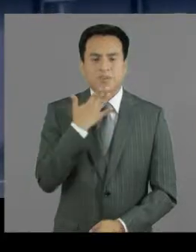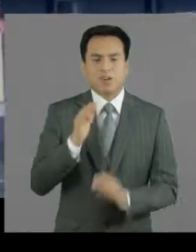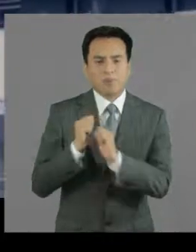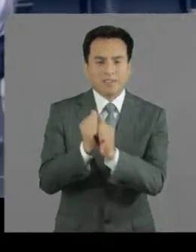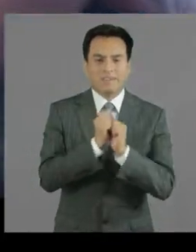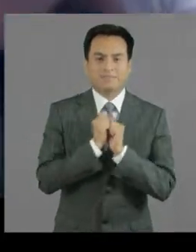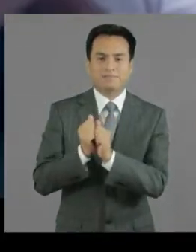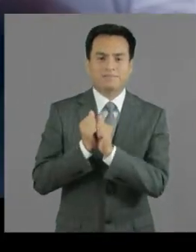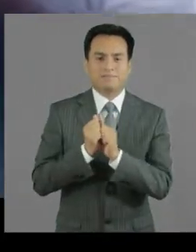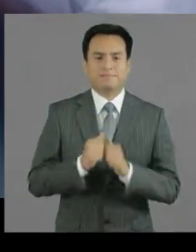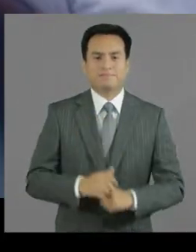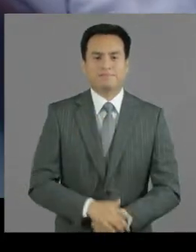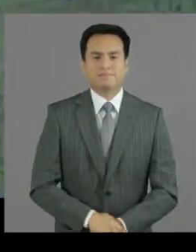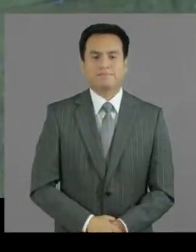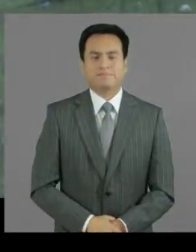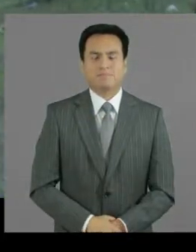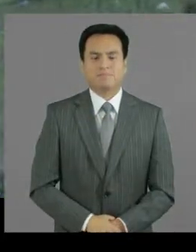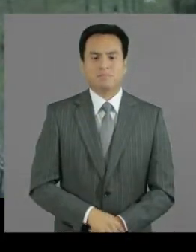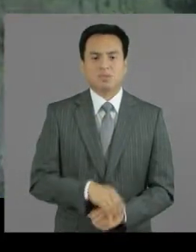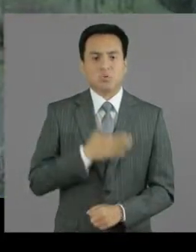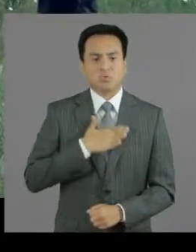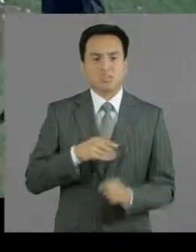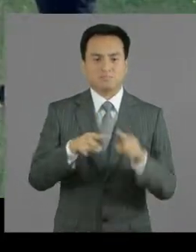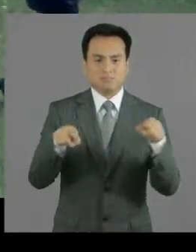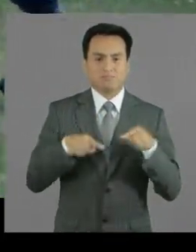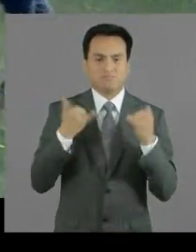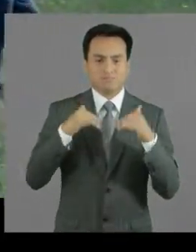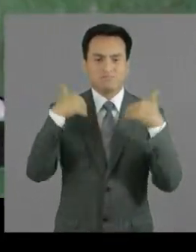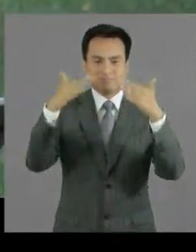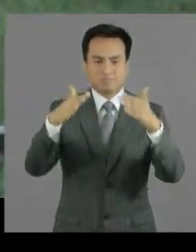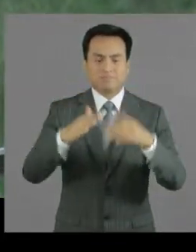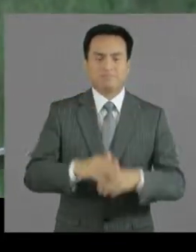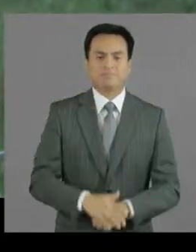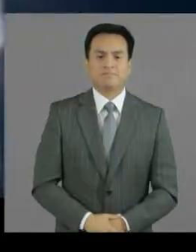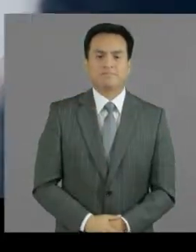Los mejores compañeros, los que les gusta salir al patio